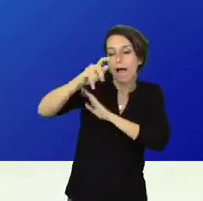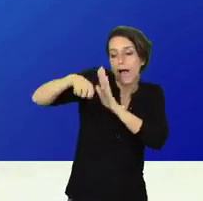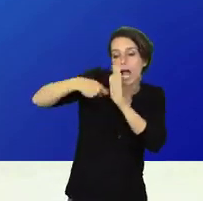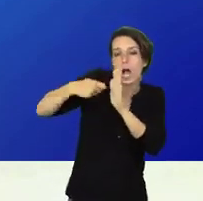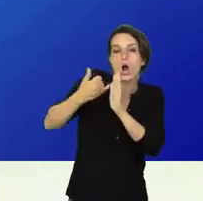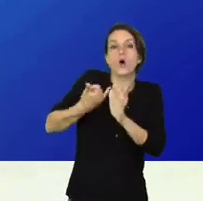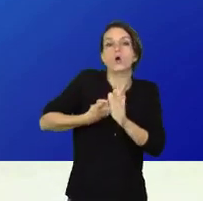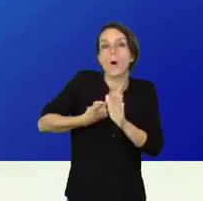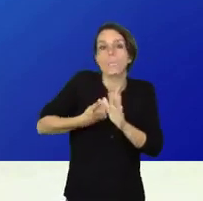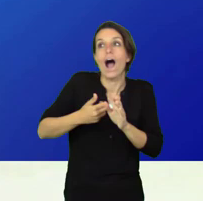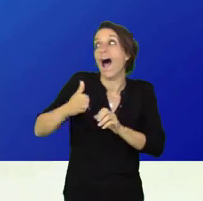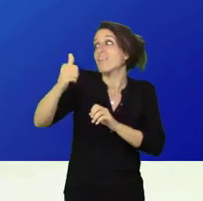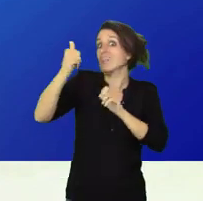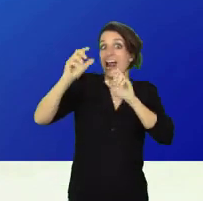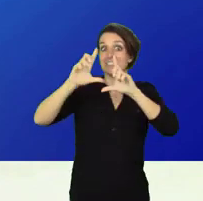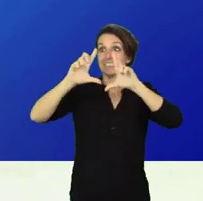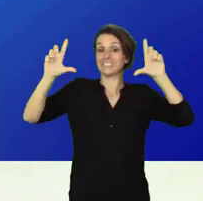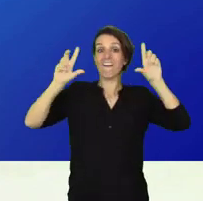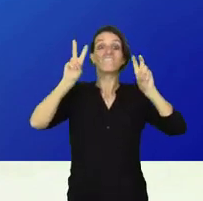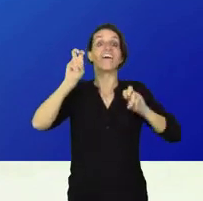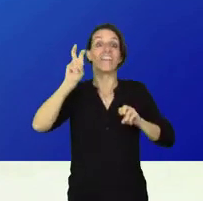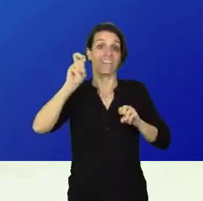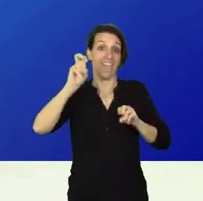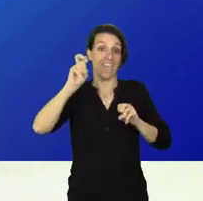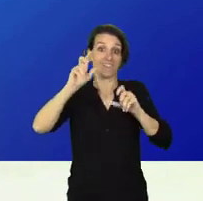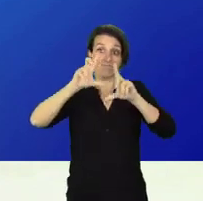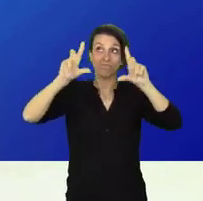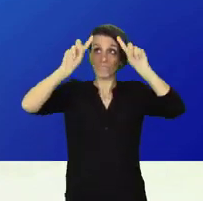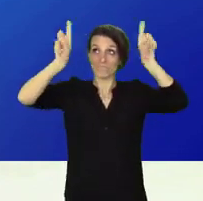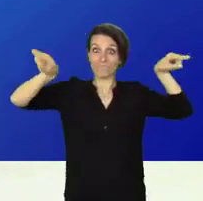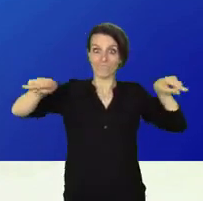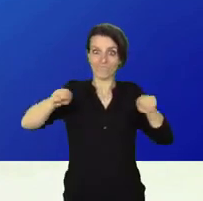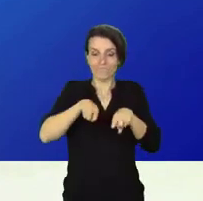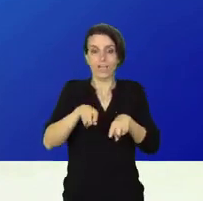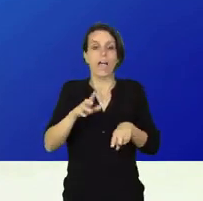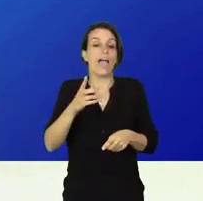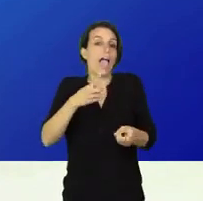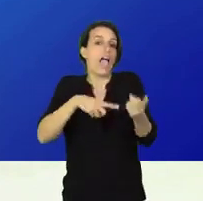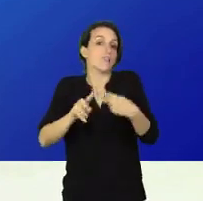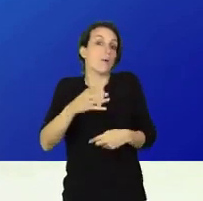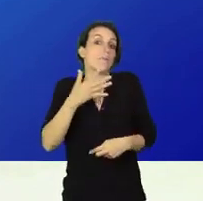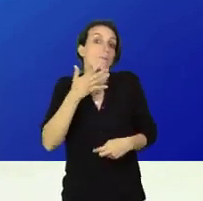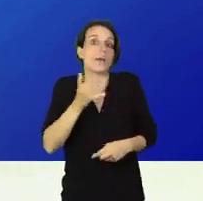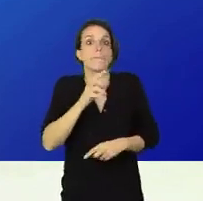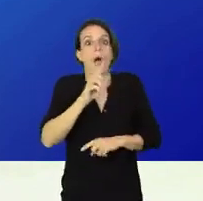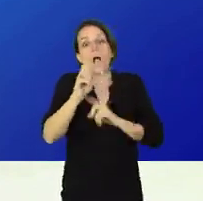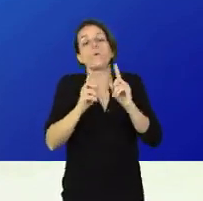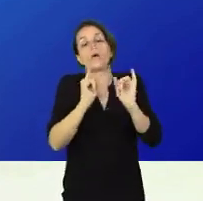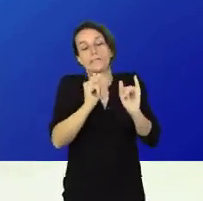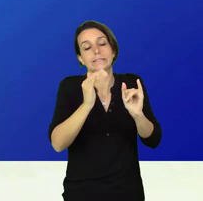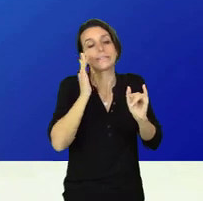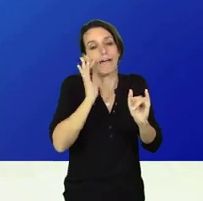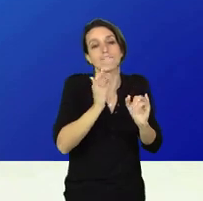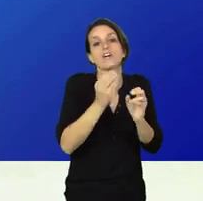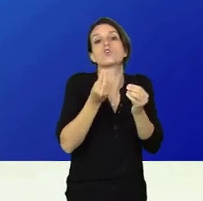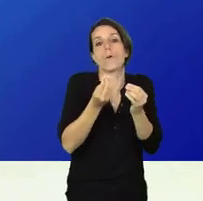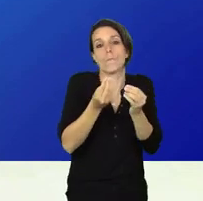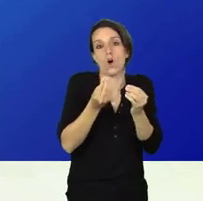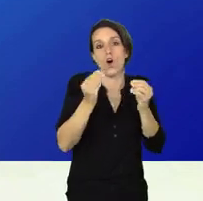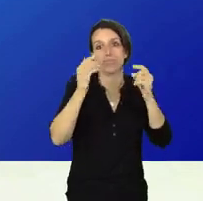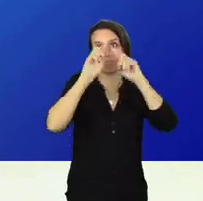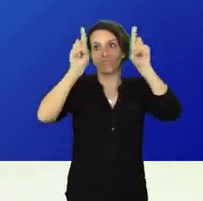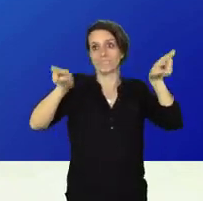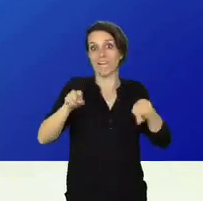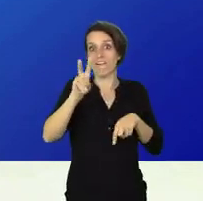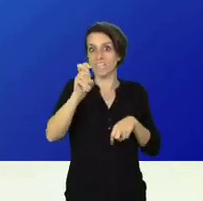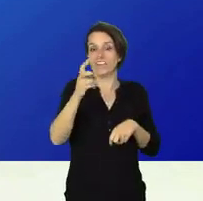interpretación, con un croma detrás, para aquellos realizadores que por ahí pueden saber cómo filmar un croma, pero